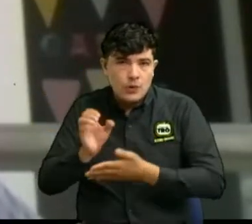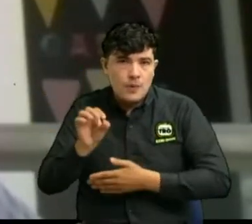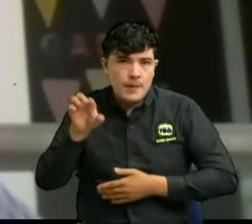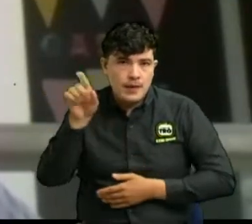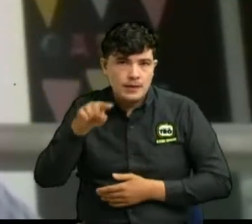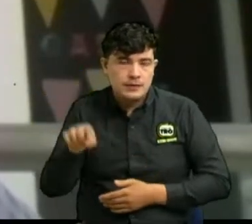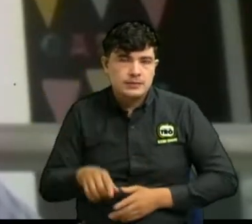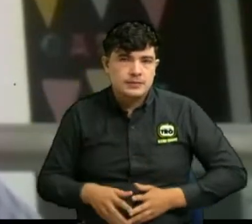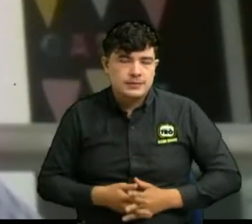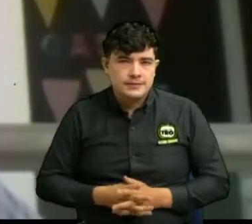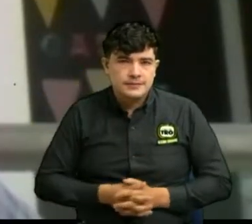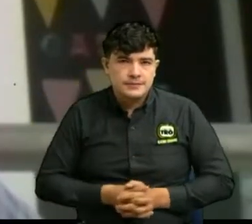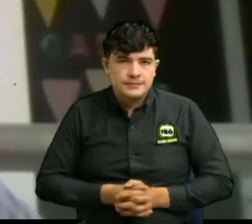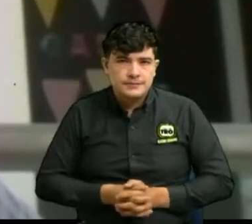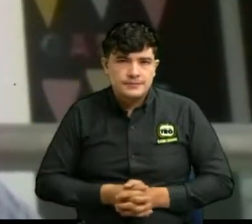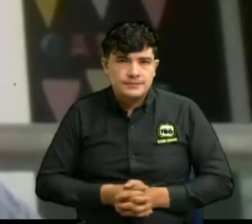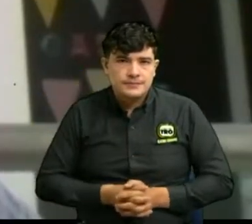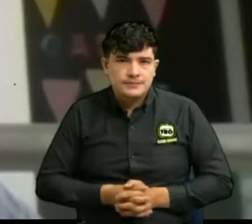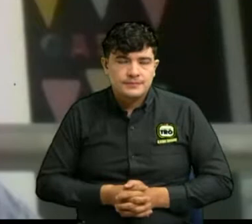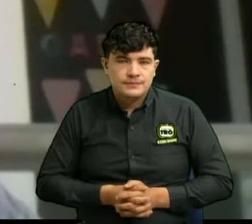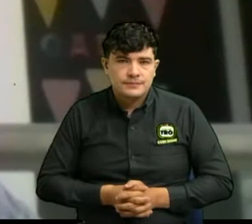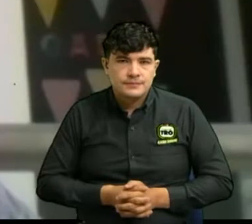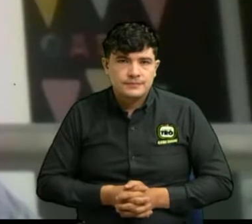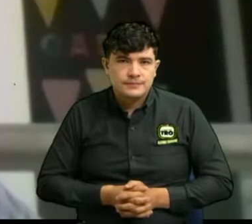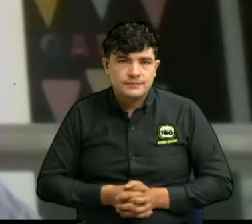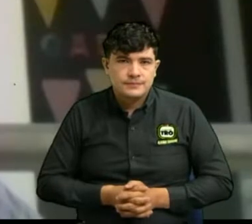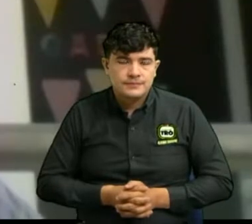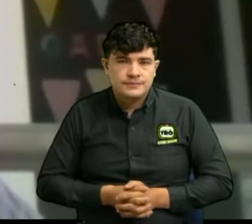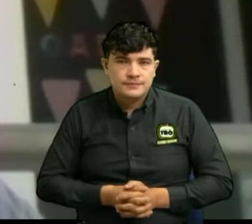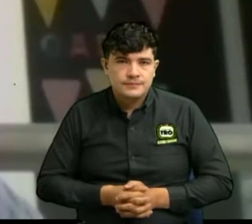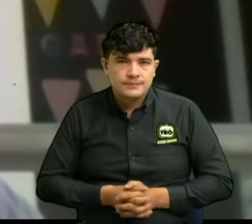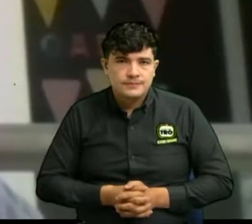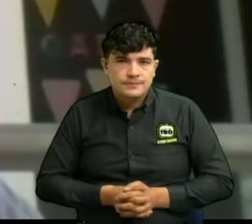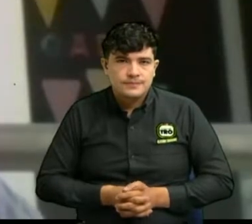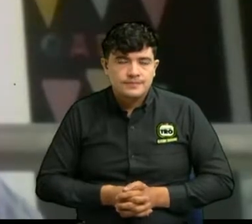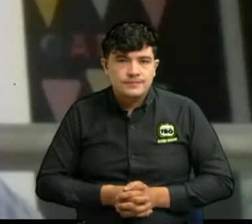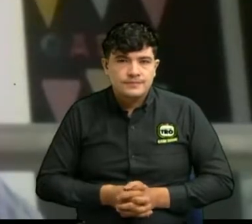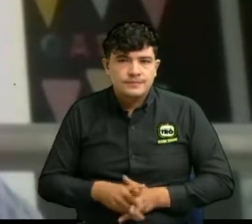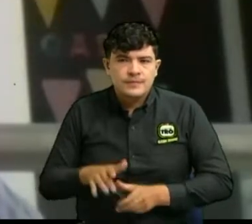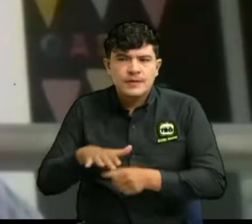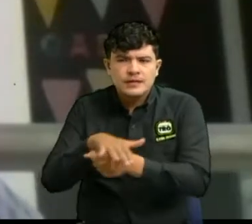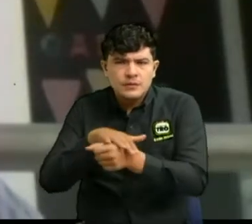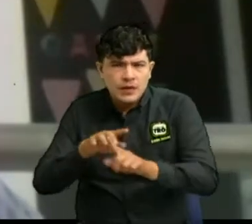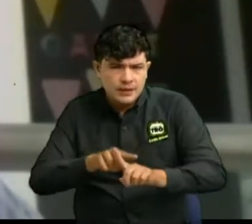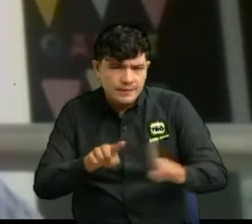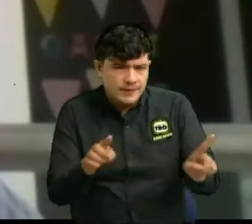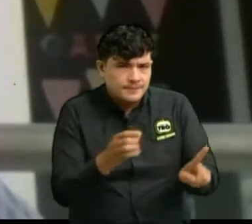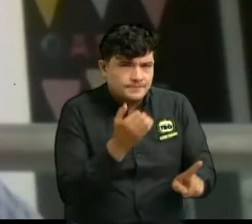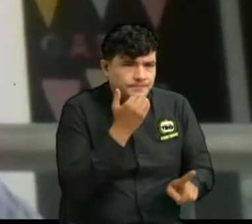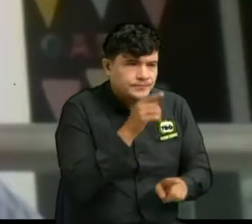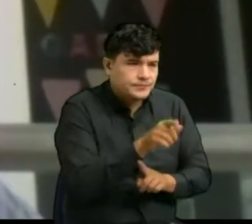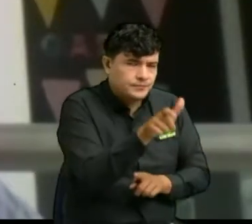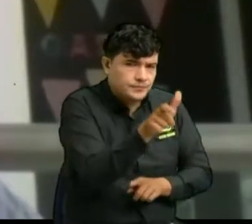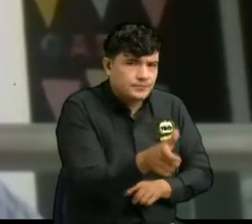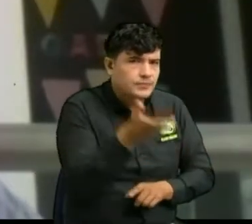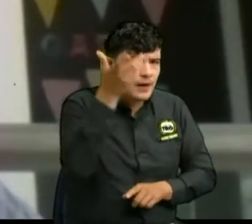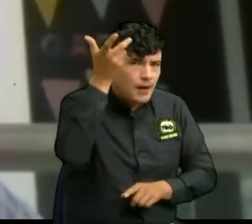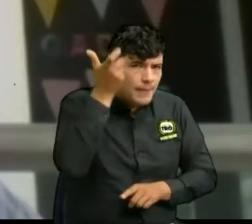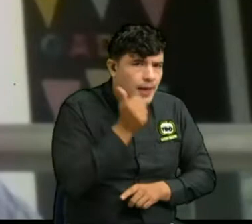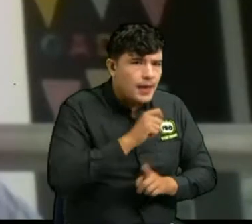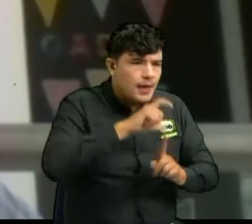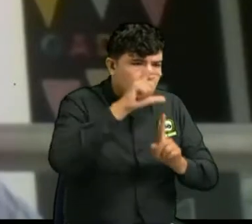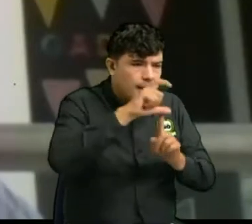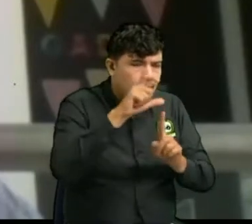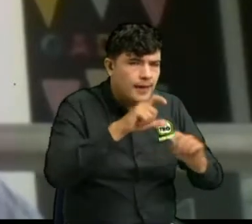servicio del SENA, que también es una entidad pública. Situación diferente es cuando la persona está pensionada por